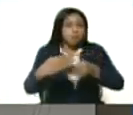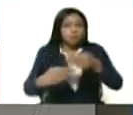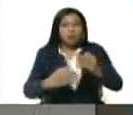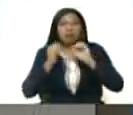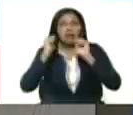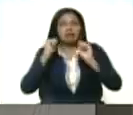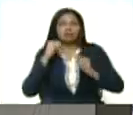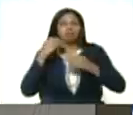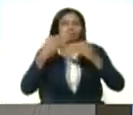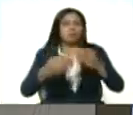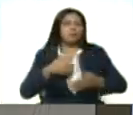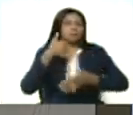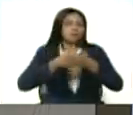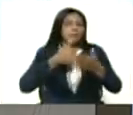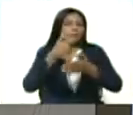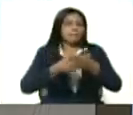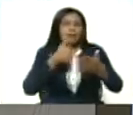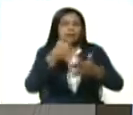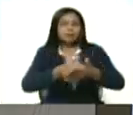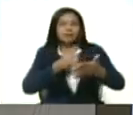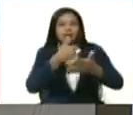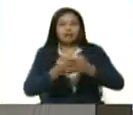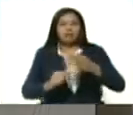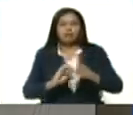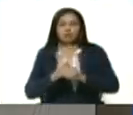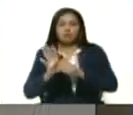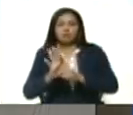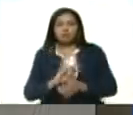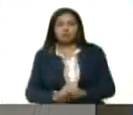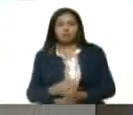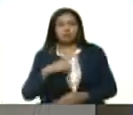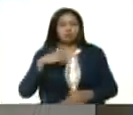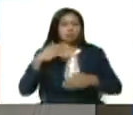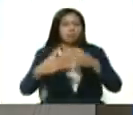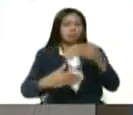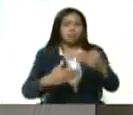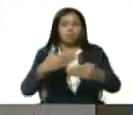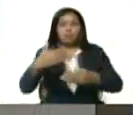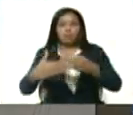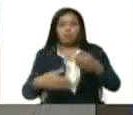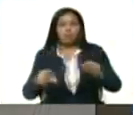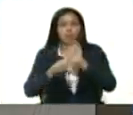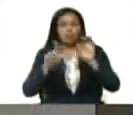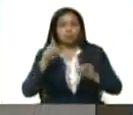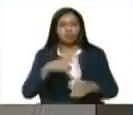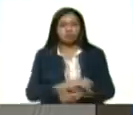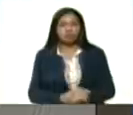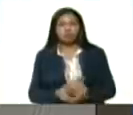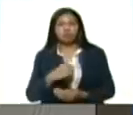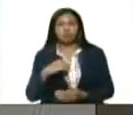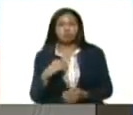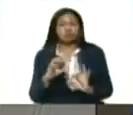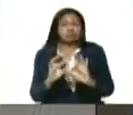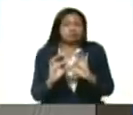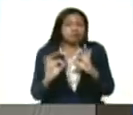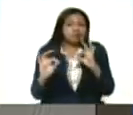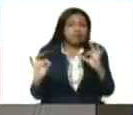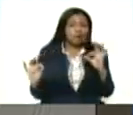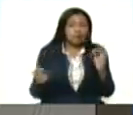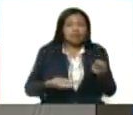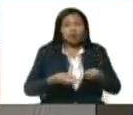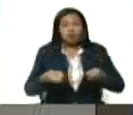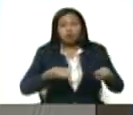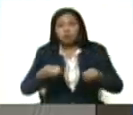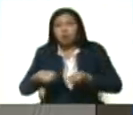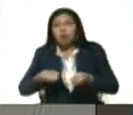tras colina en la batalla contra el COVID-19, hemos venido ganando batalla tras batalla, pero estamos lejos de